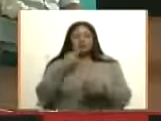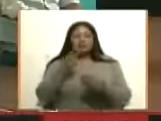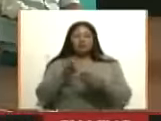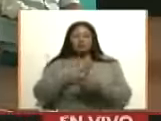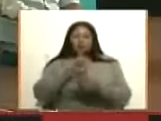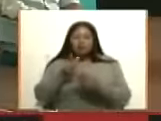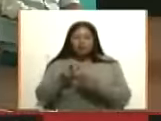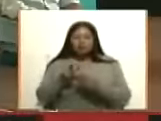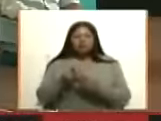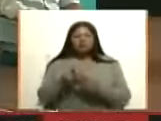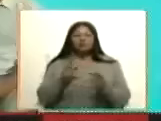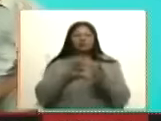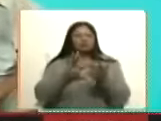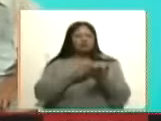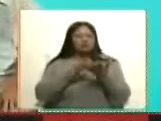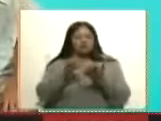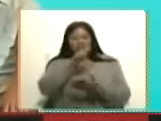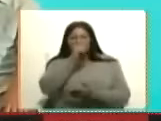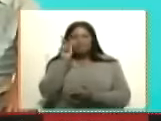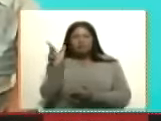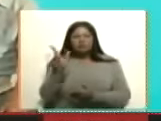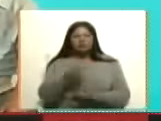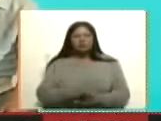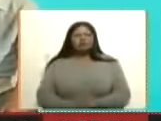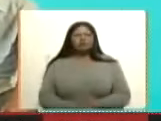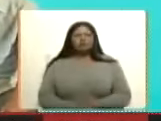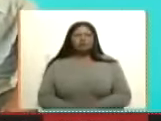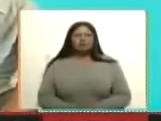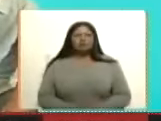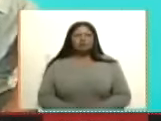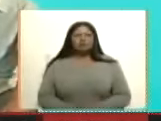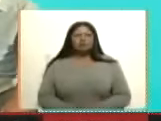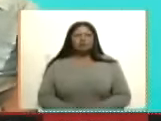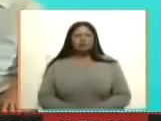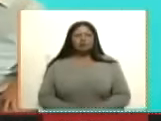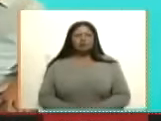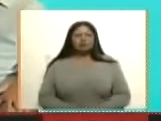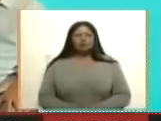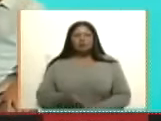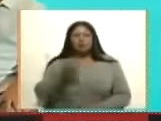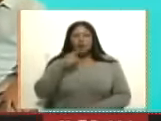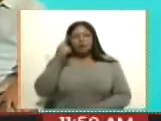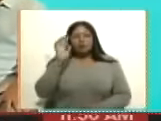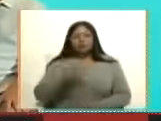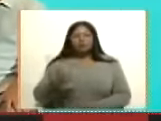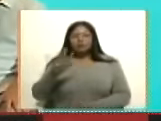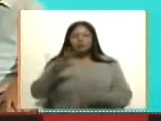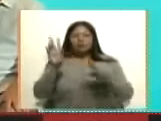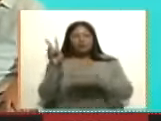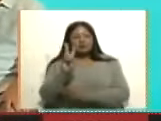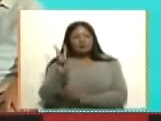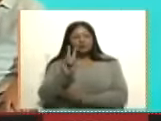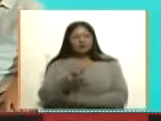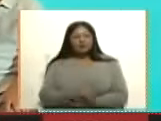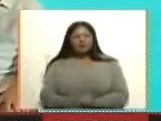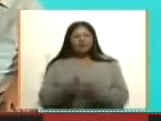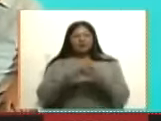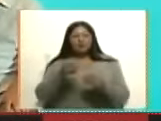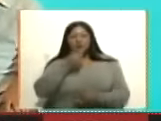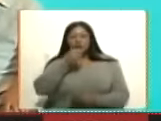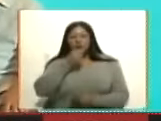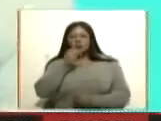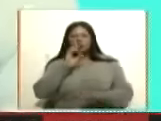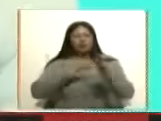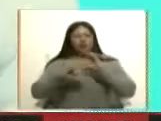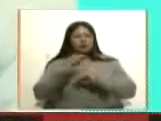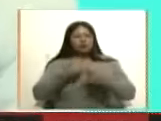y redes sociales Gracias bueno Buenos días a toda Venezuela buenos días a todos los periodistas medios de